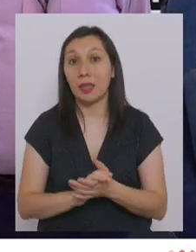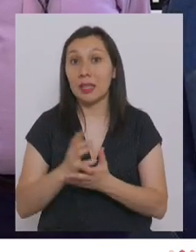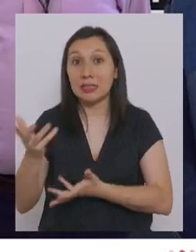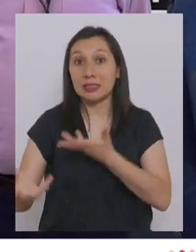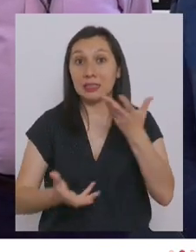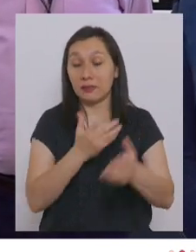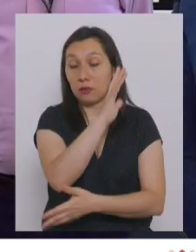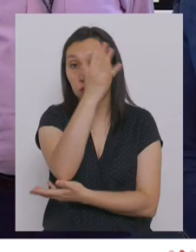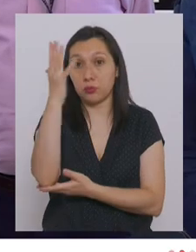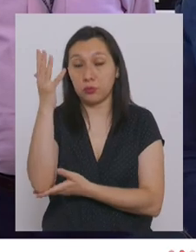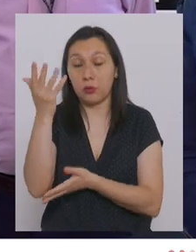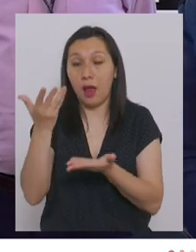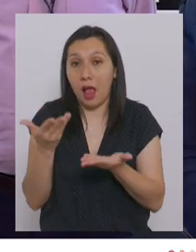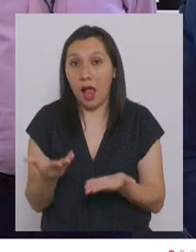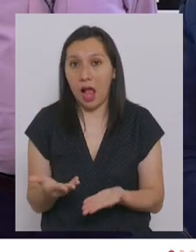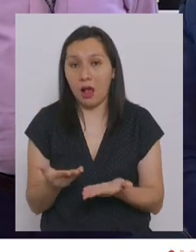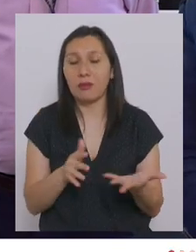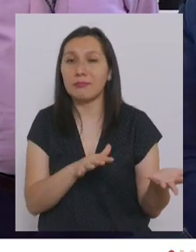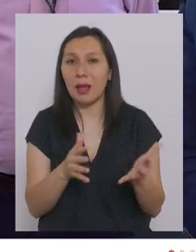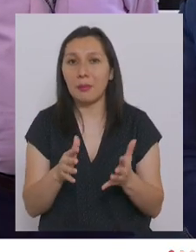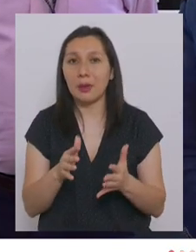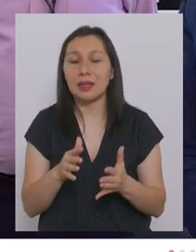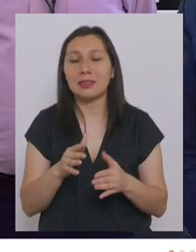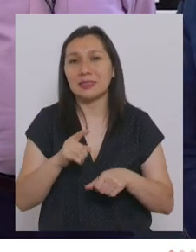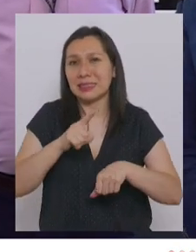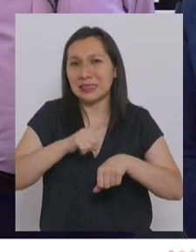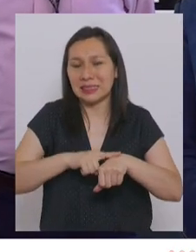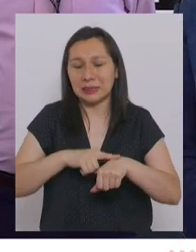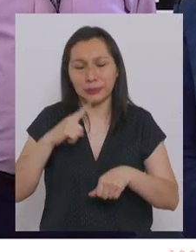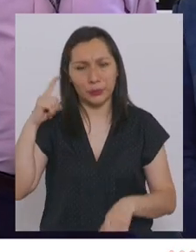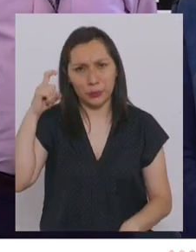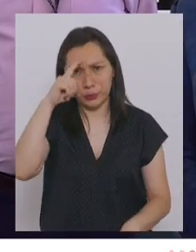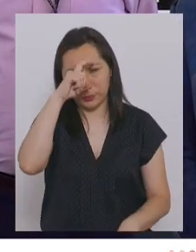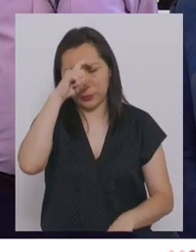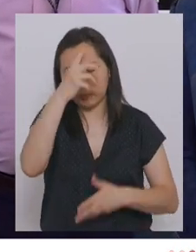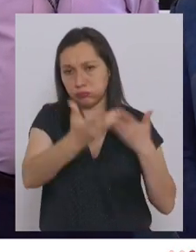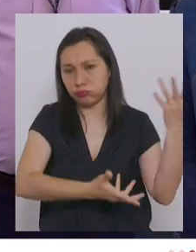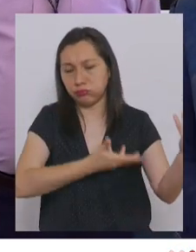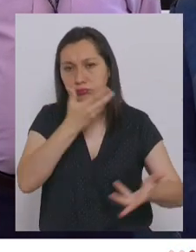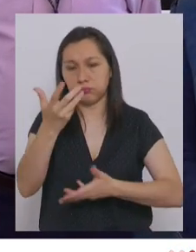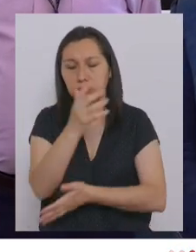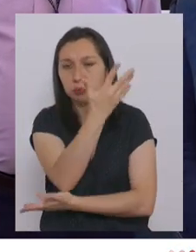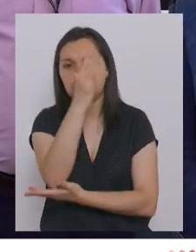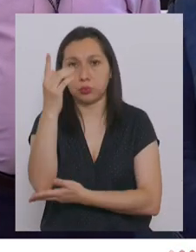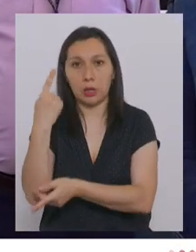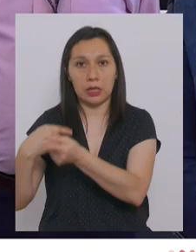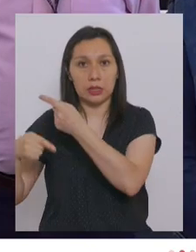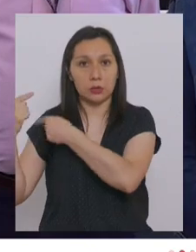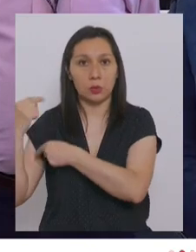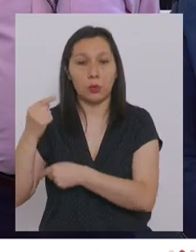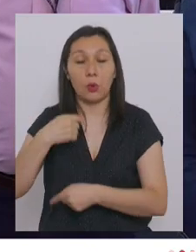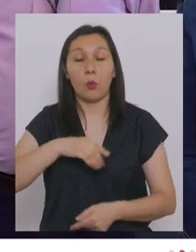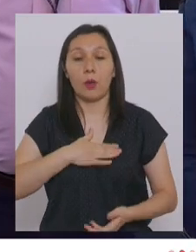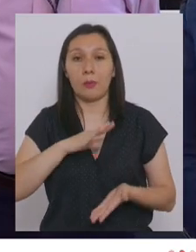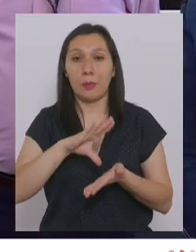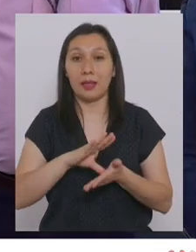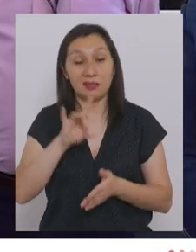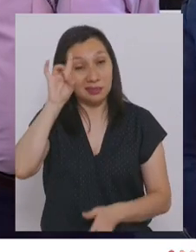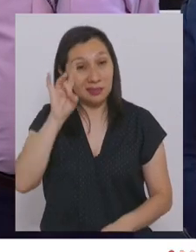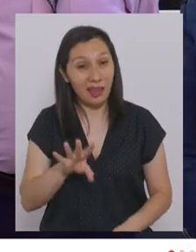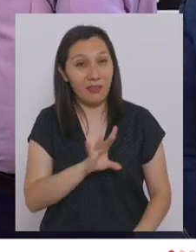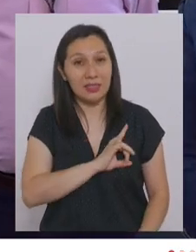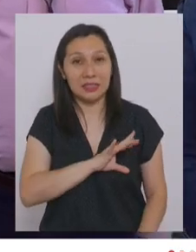forestales, estamos experimentando probablemente la temporada más difícil de incendios forestales en la historia de nuestro país. Ustedes saben que en